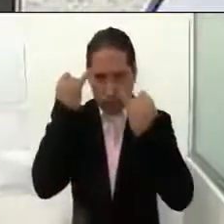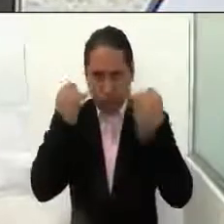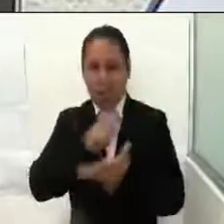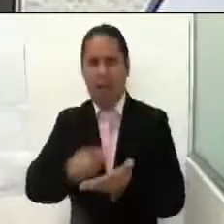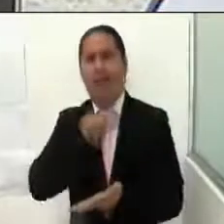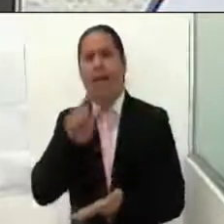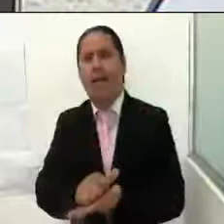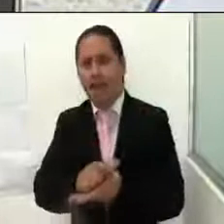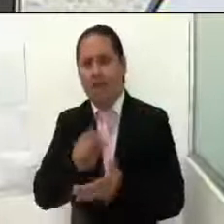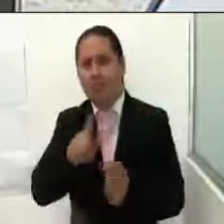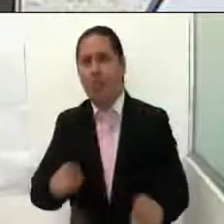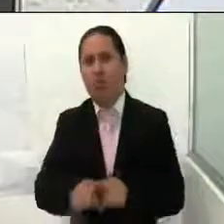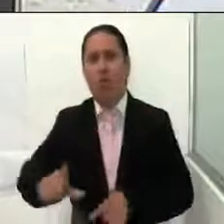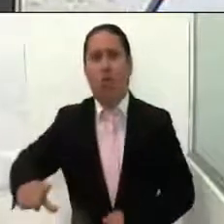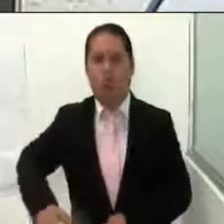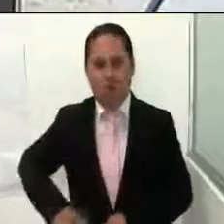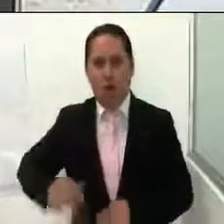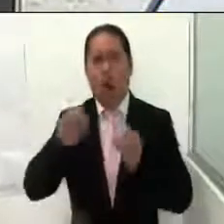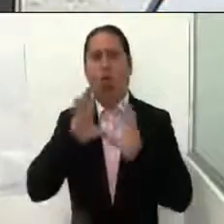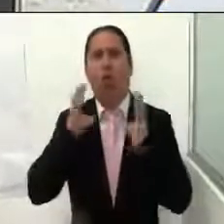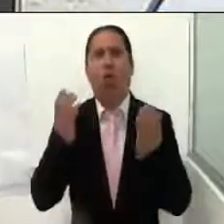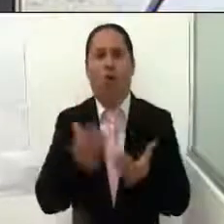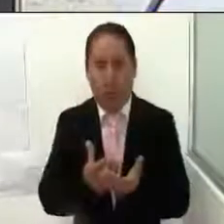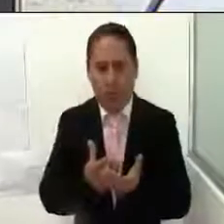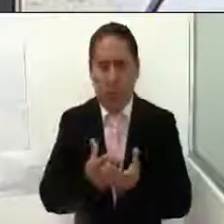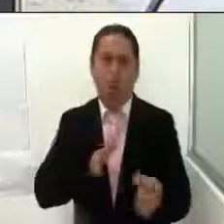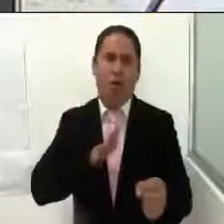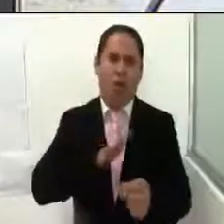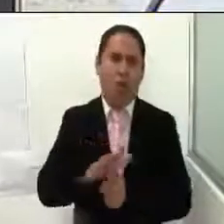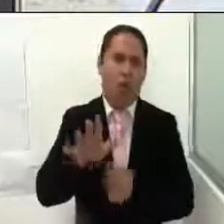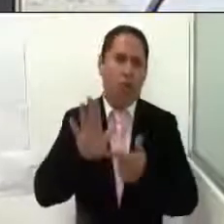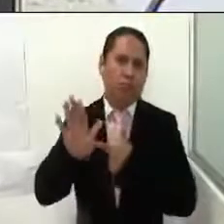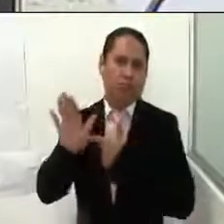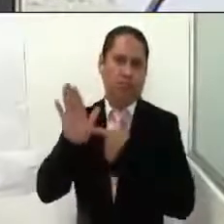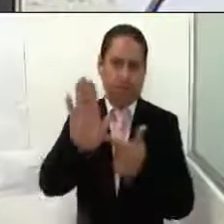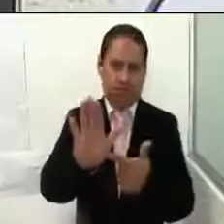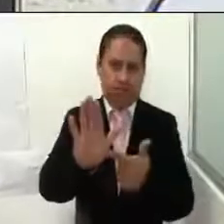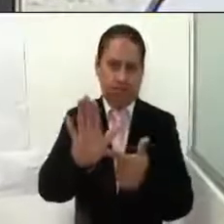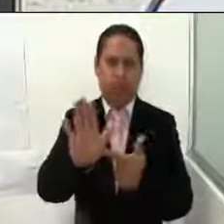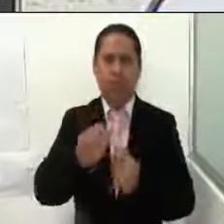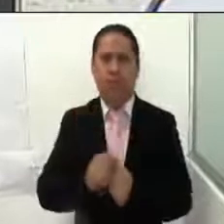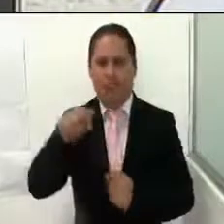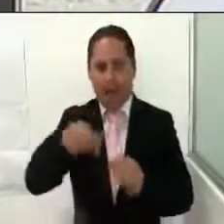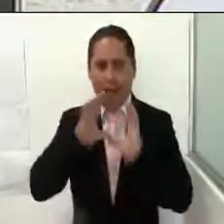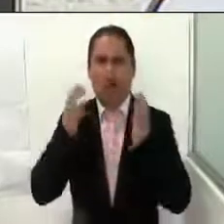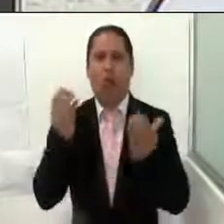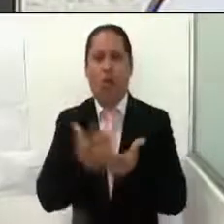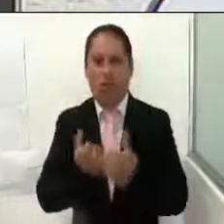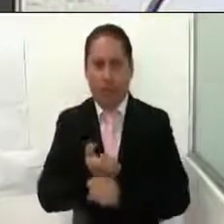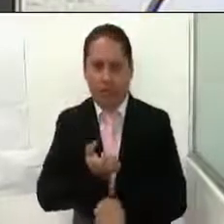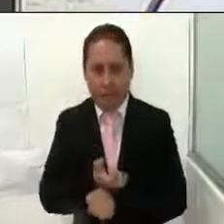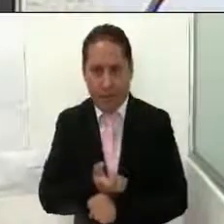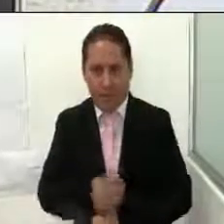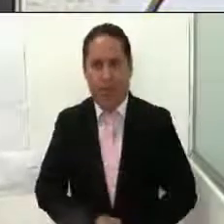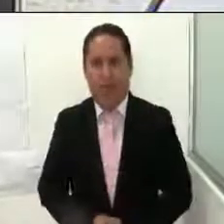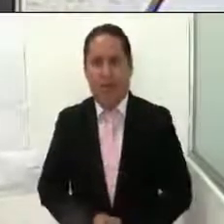del estado los cuales son presentados ante él con notable congreso del estado así como